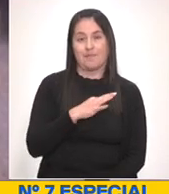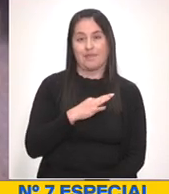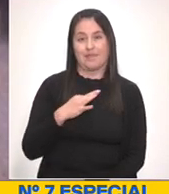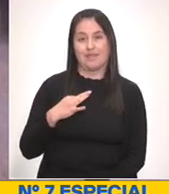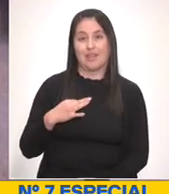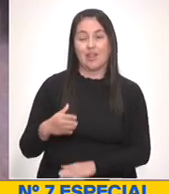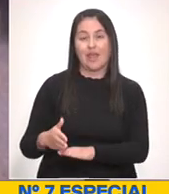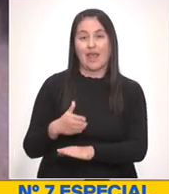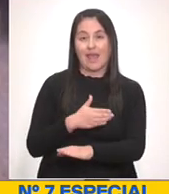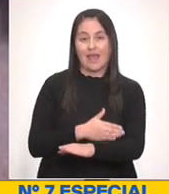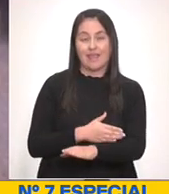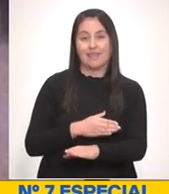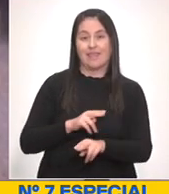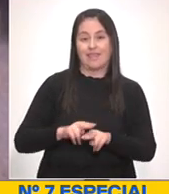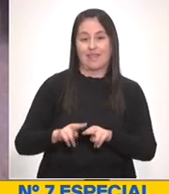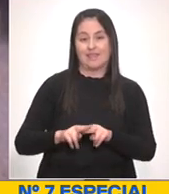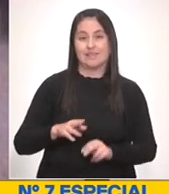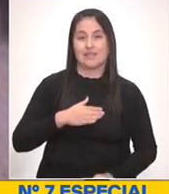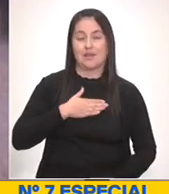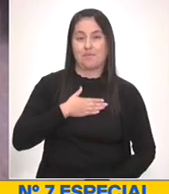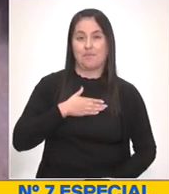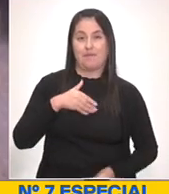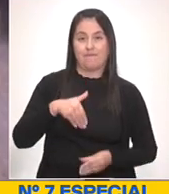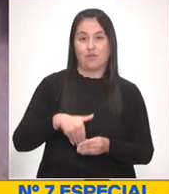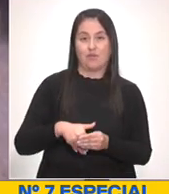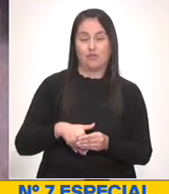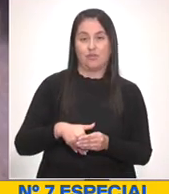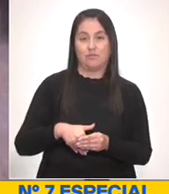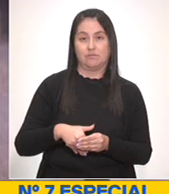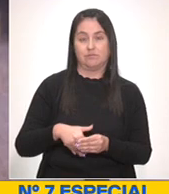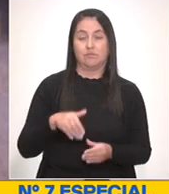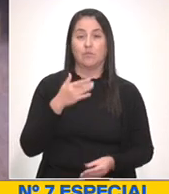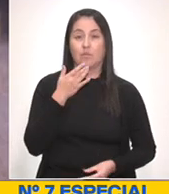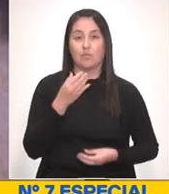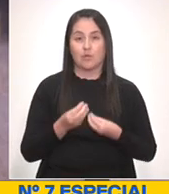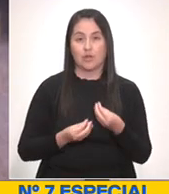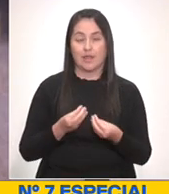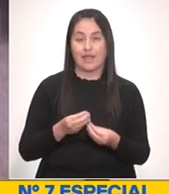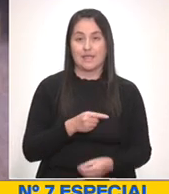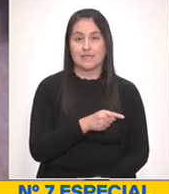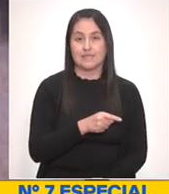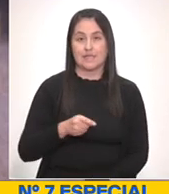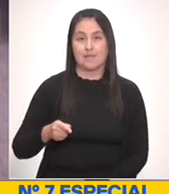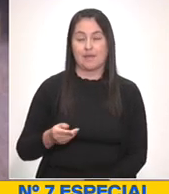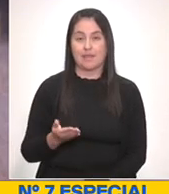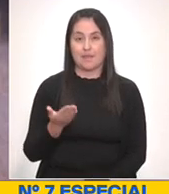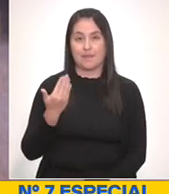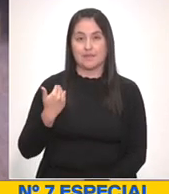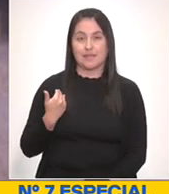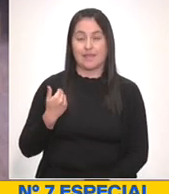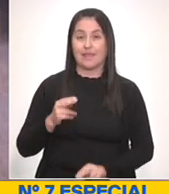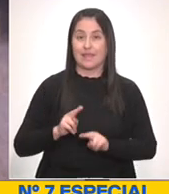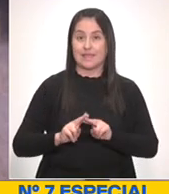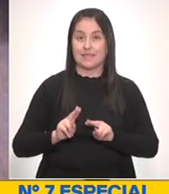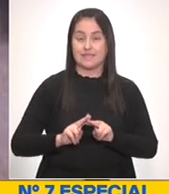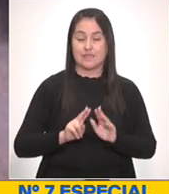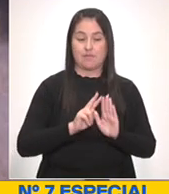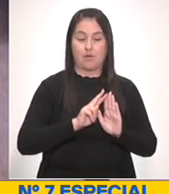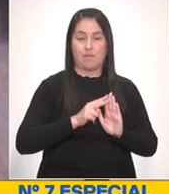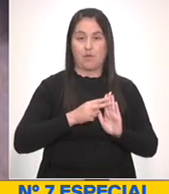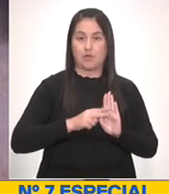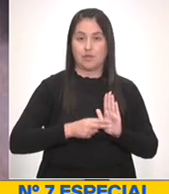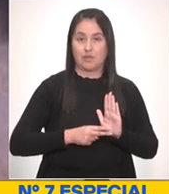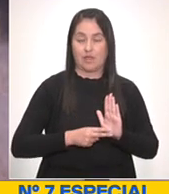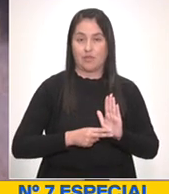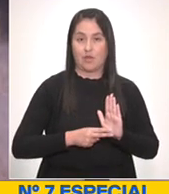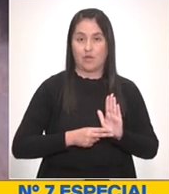emitir Mi voto porque ya la semana pasada hicimos modificaciones a partir de una moción que